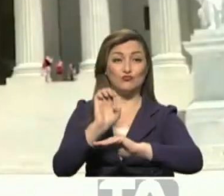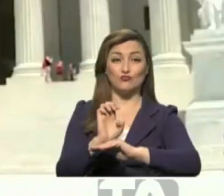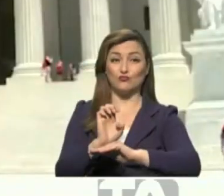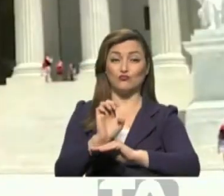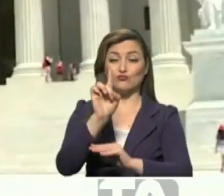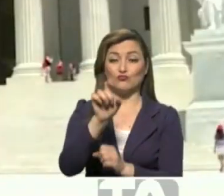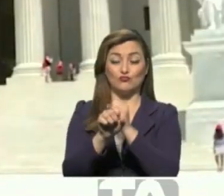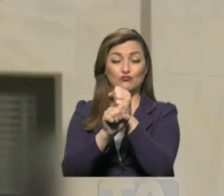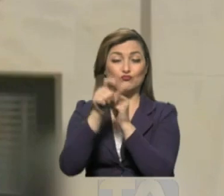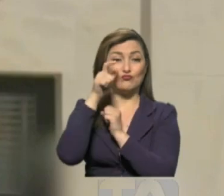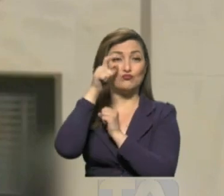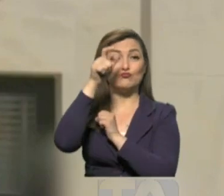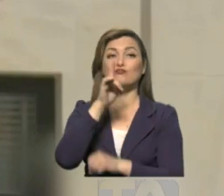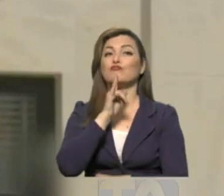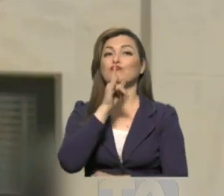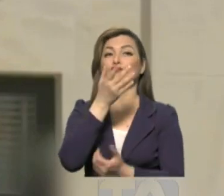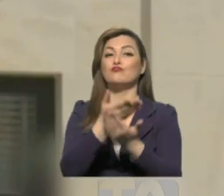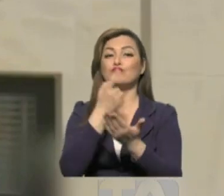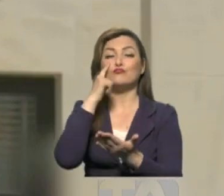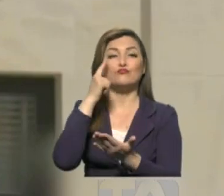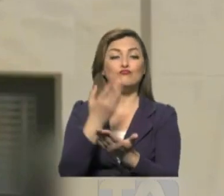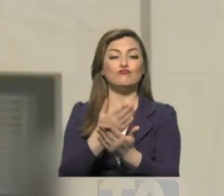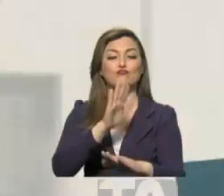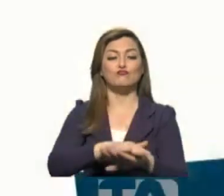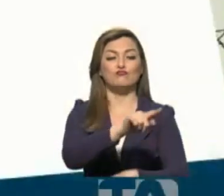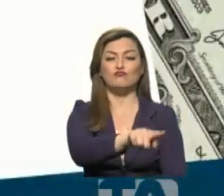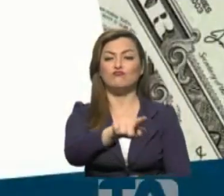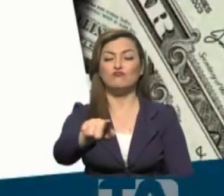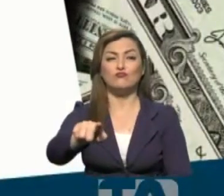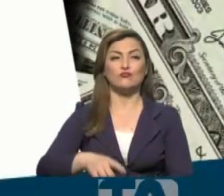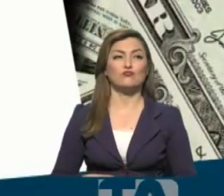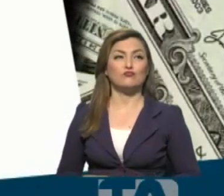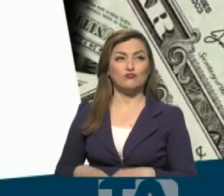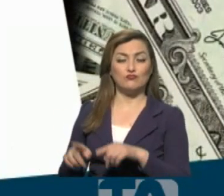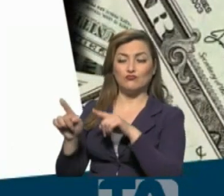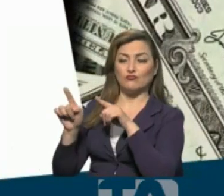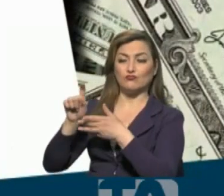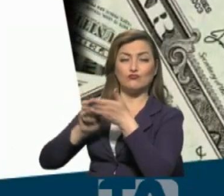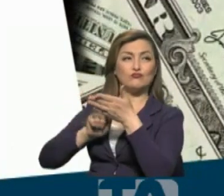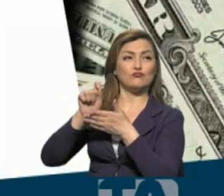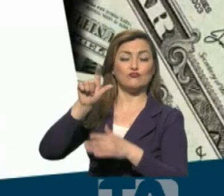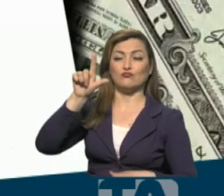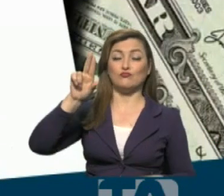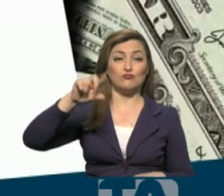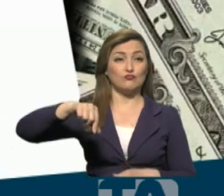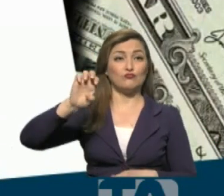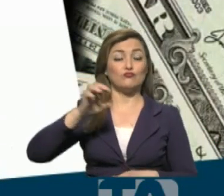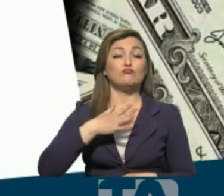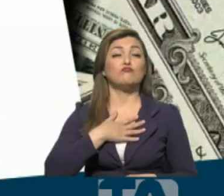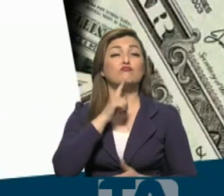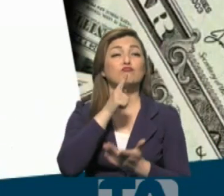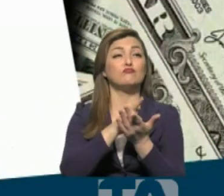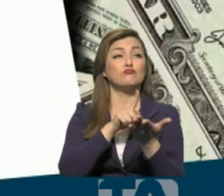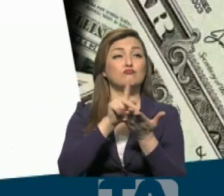menos de un año la Fiscalía estadounidense presentaba las primeras acusaciones. Ramiro Luque, contratista, admitió que pagó 3,2